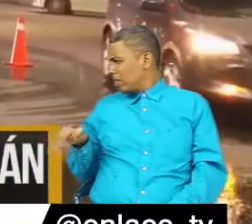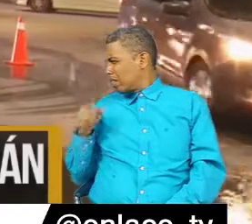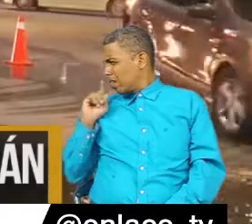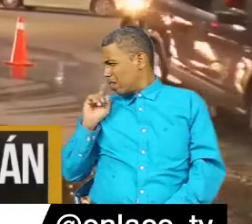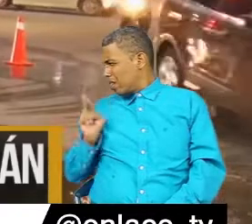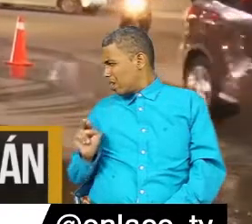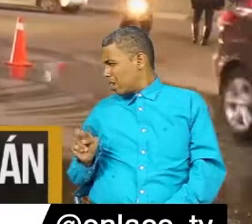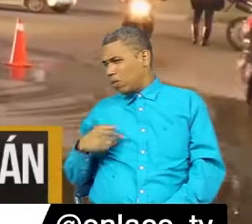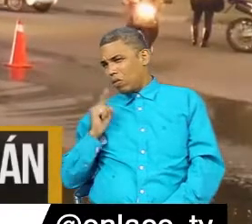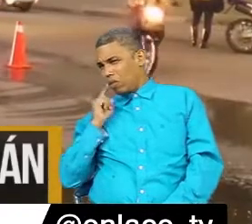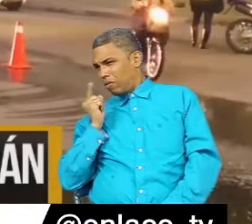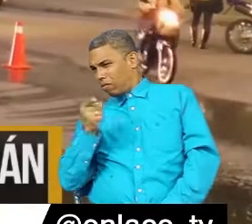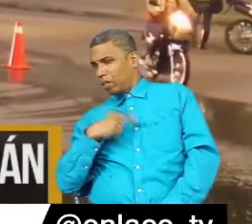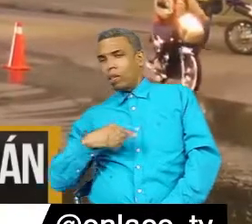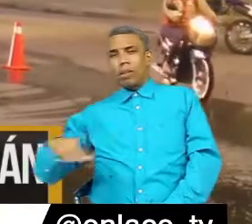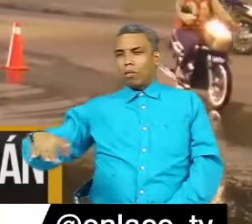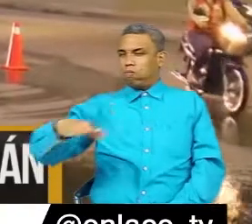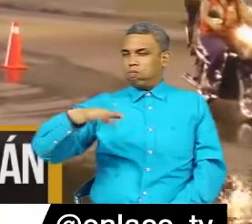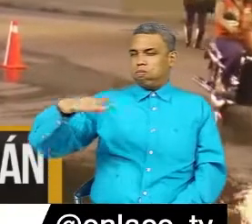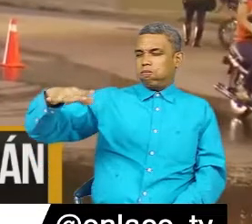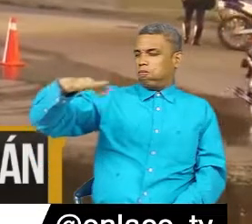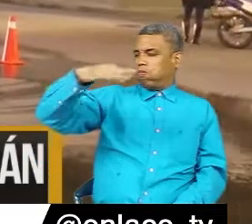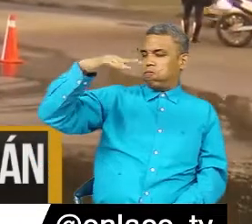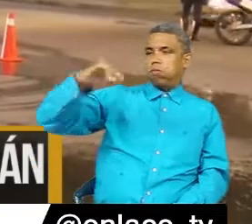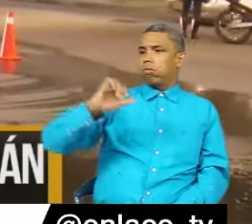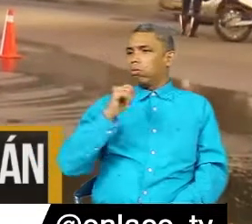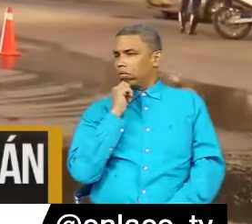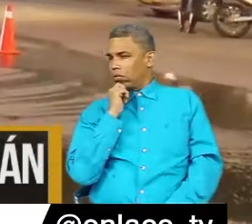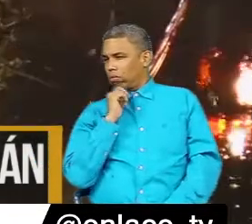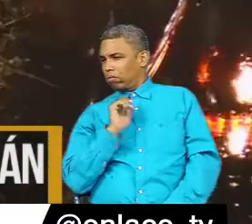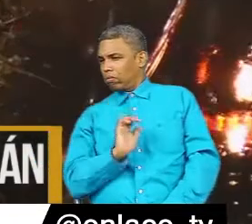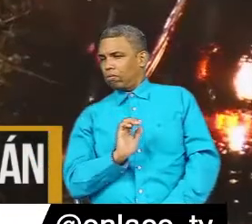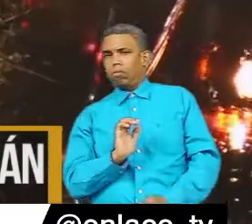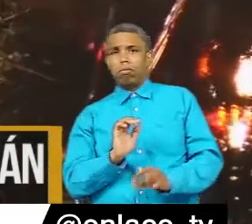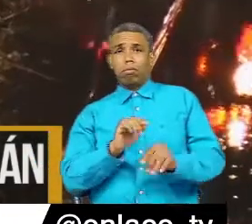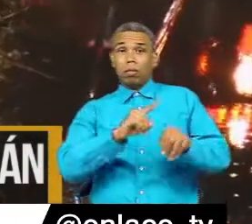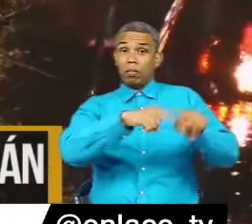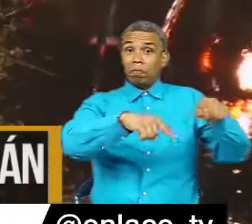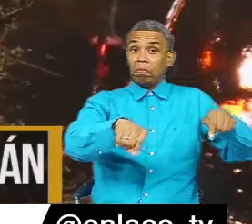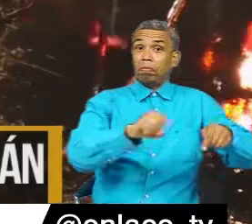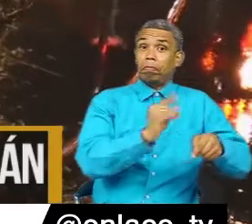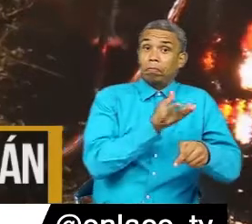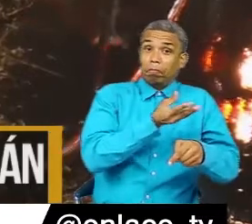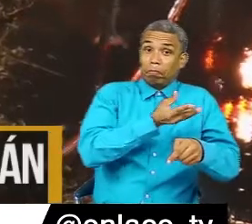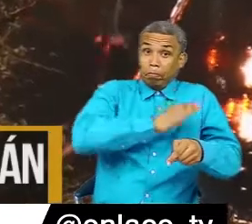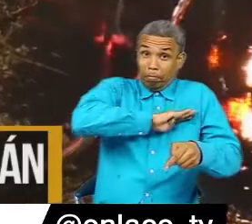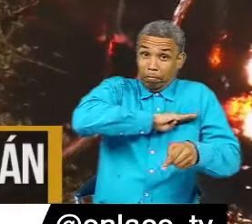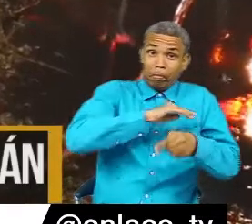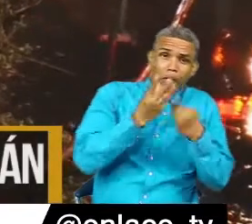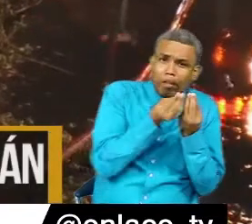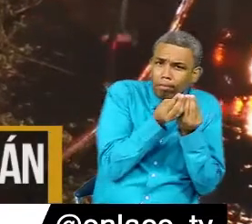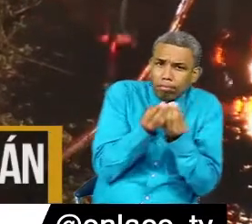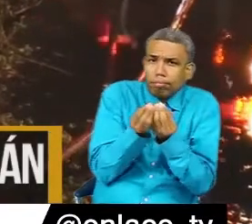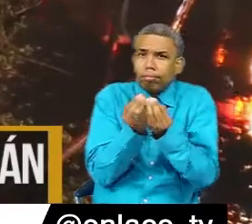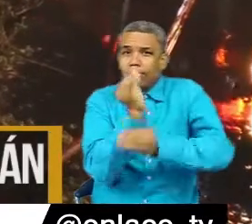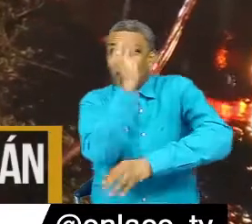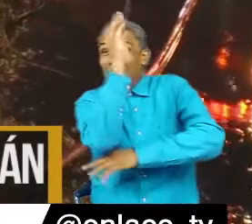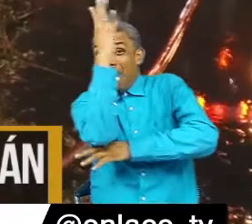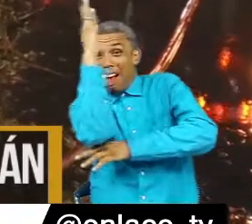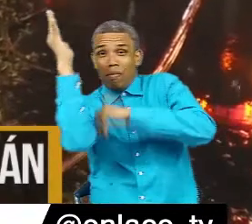porque los trabajadores de la alcaldía, los que cortan los árboles, son los que vienen y tiran todo ese basurero ahí. Y este rompoy